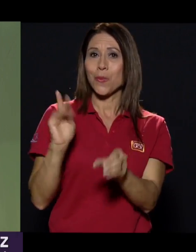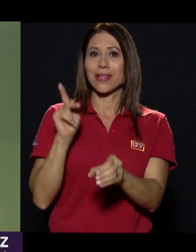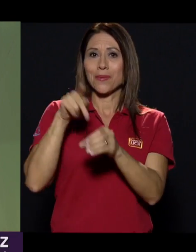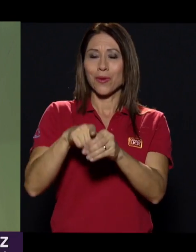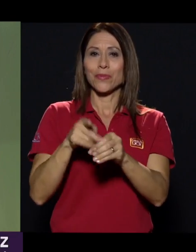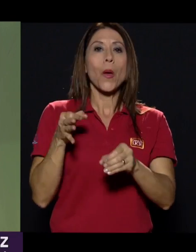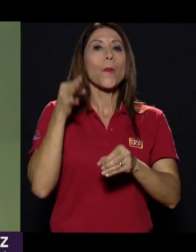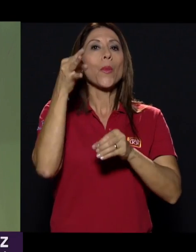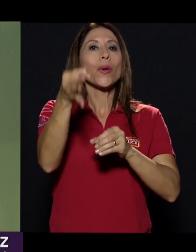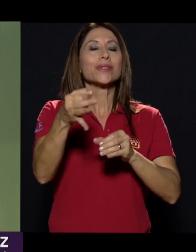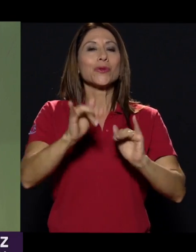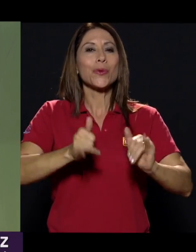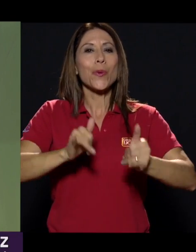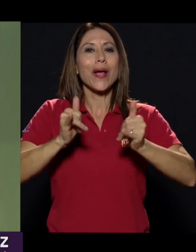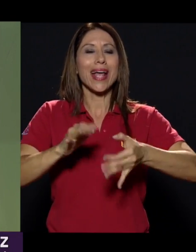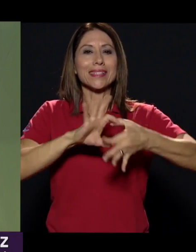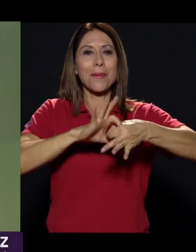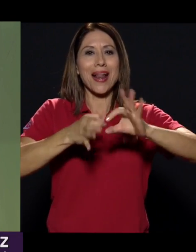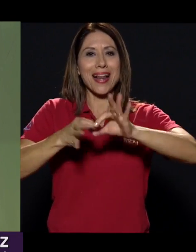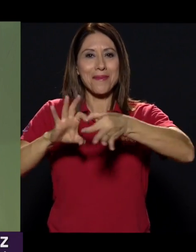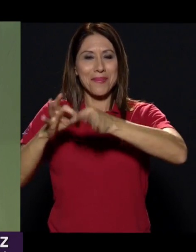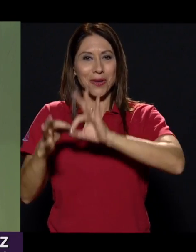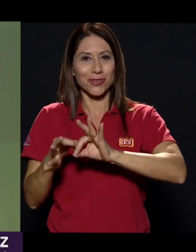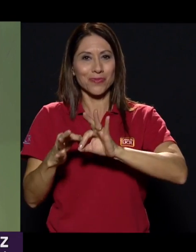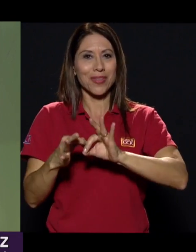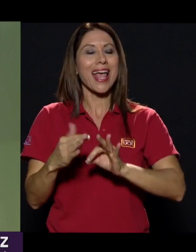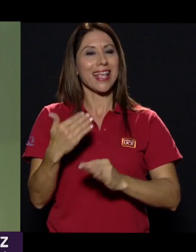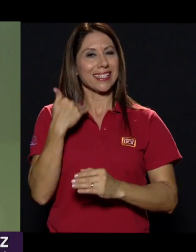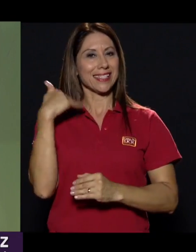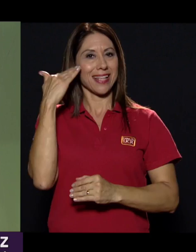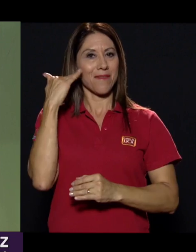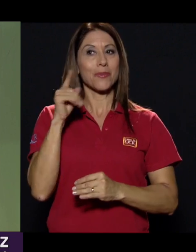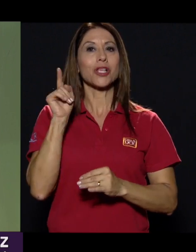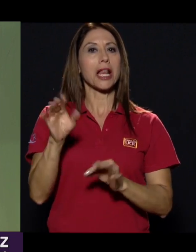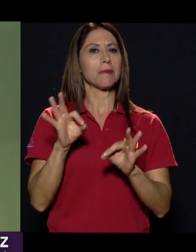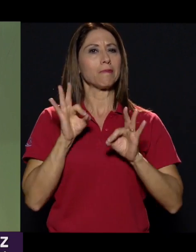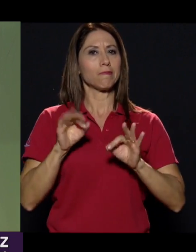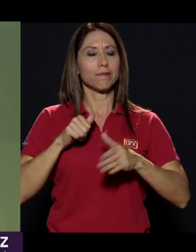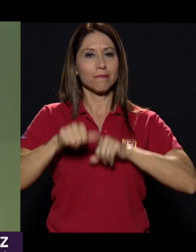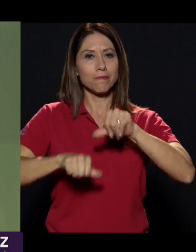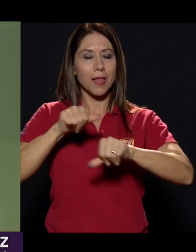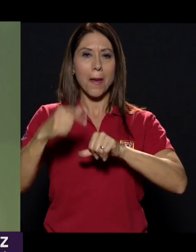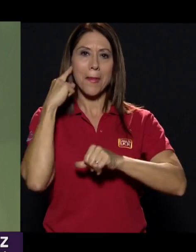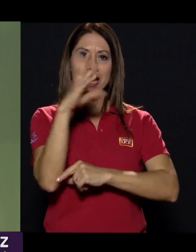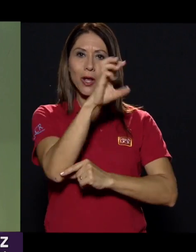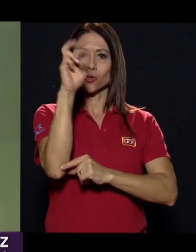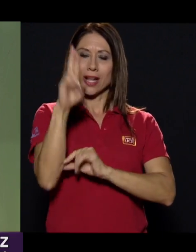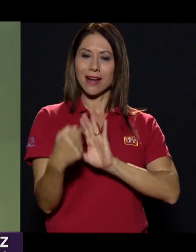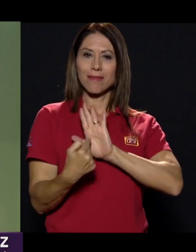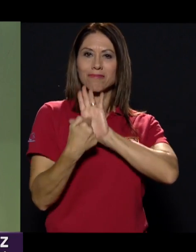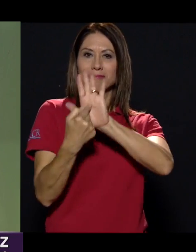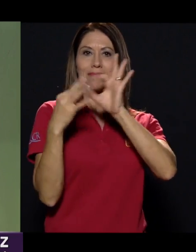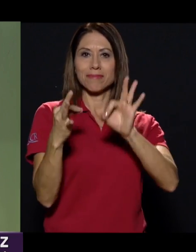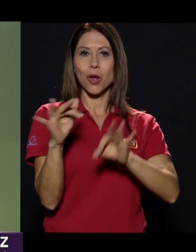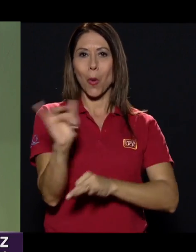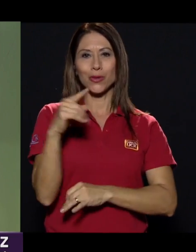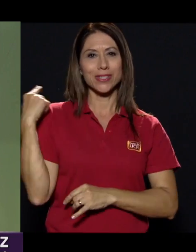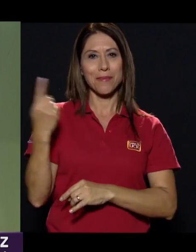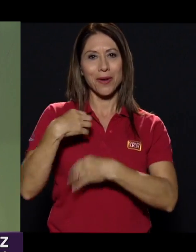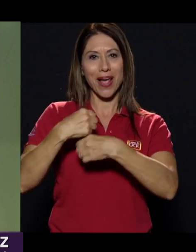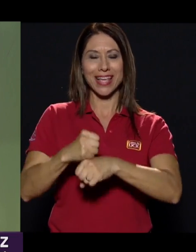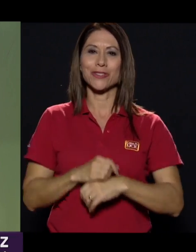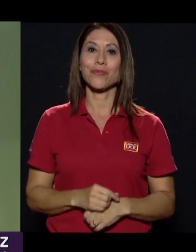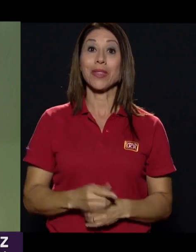en su participación en los próximos Juegos Paralímpicos y tenemos certeza que dará lo mejor de sí para dejar el nombre de Costa Rica muy en alto, como siempre lo ha